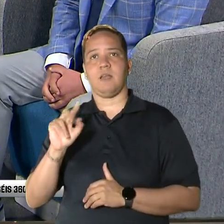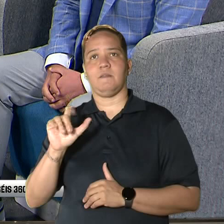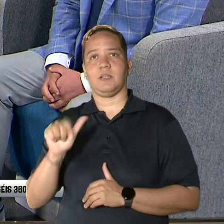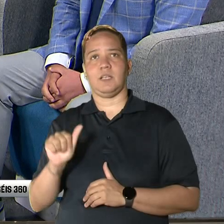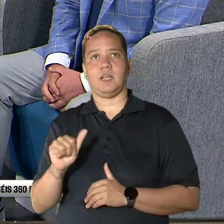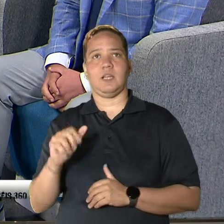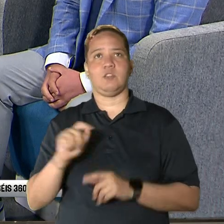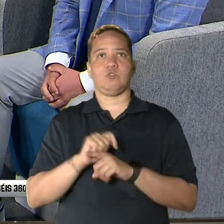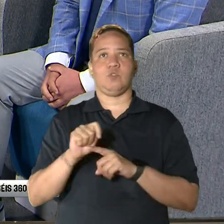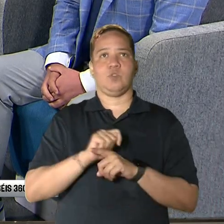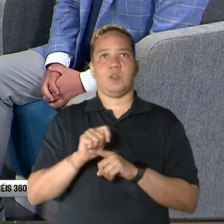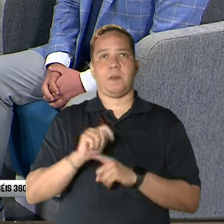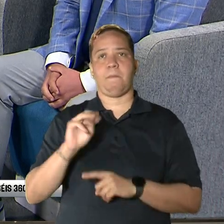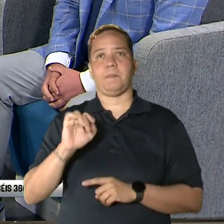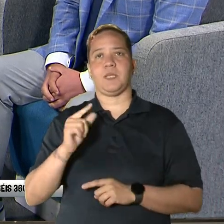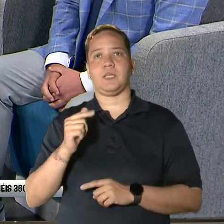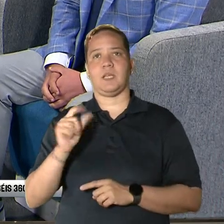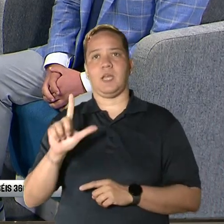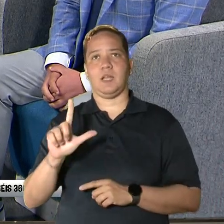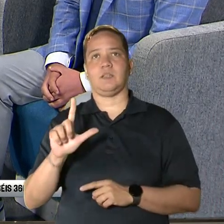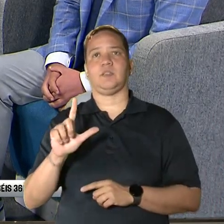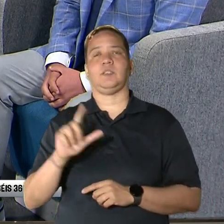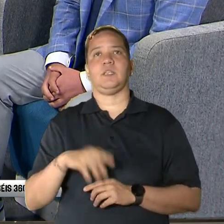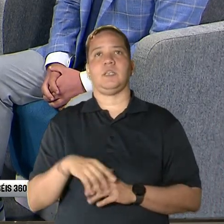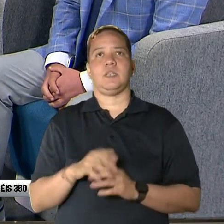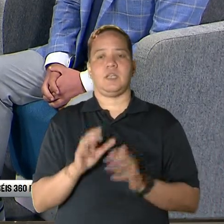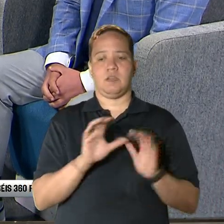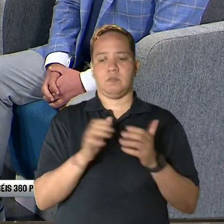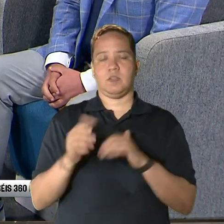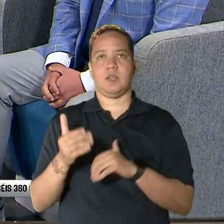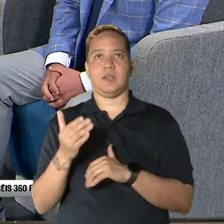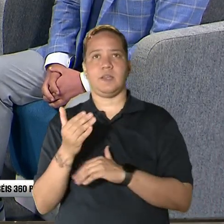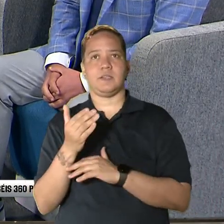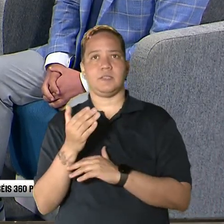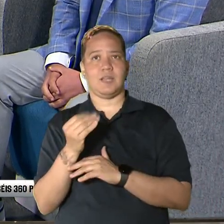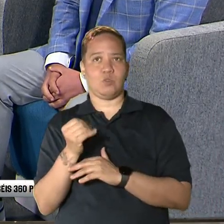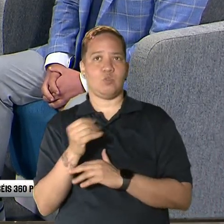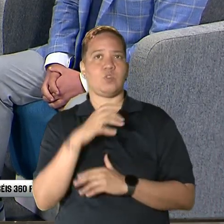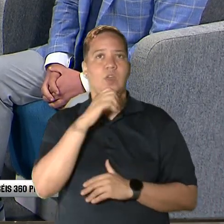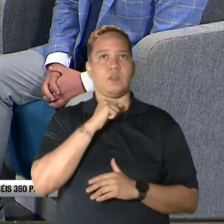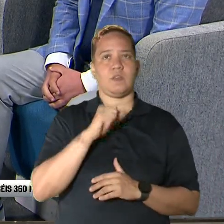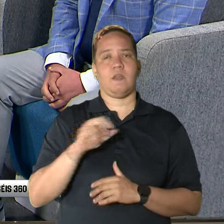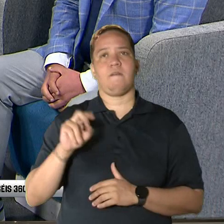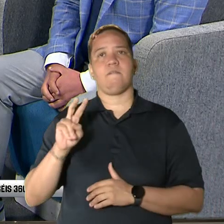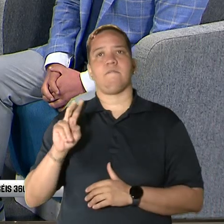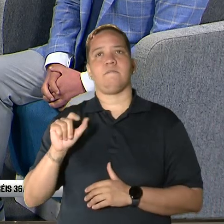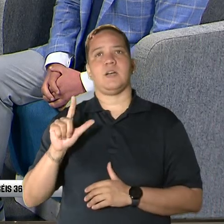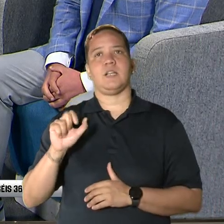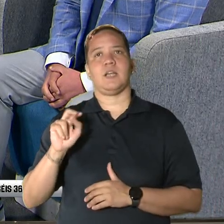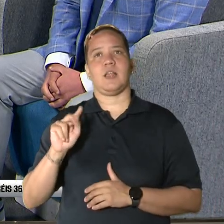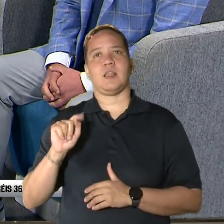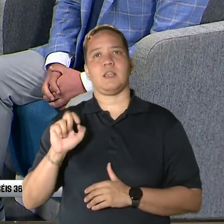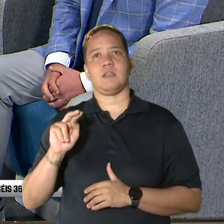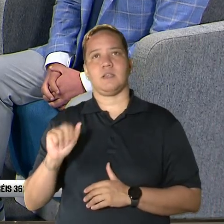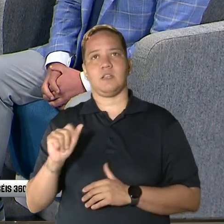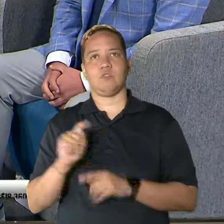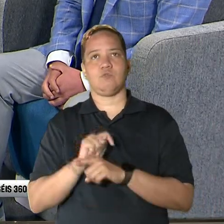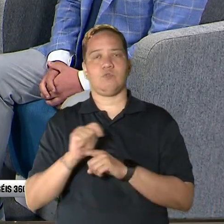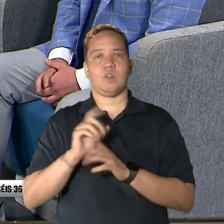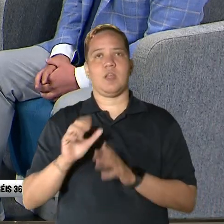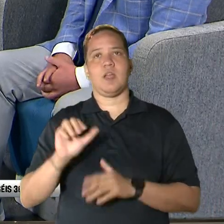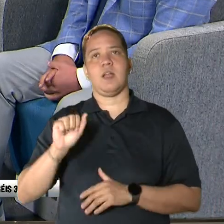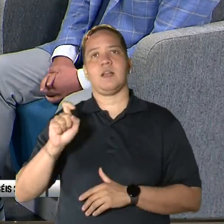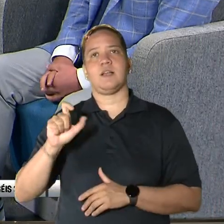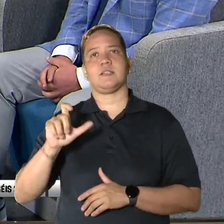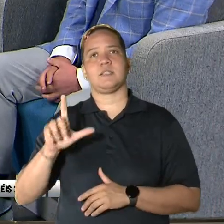Lozada y la campeona de la categoría 14 años avanzada Valentina Martín y su entrenador Axel